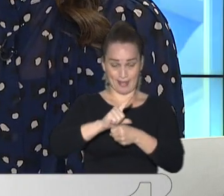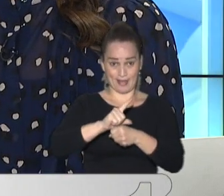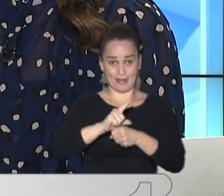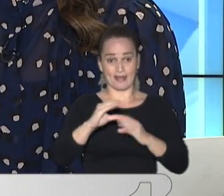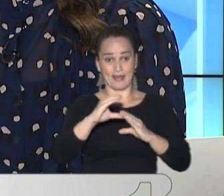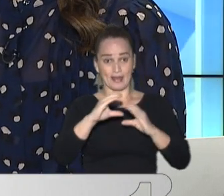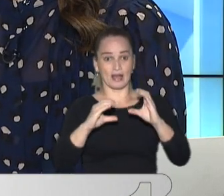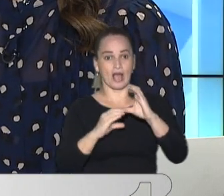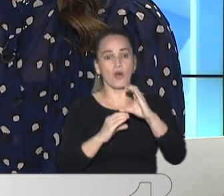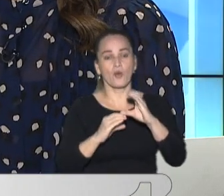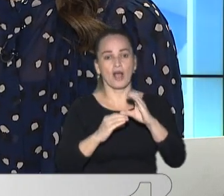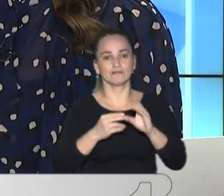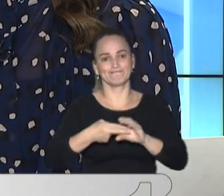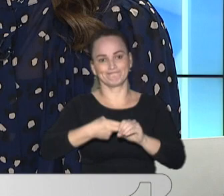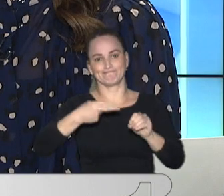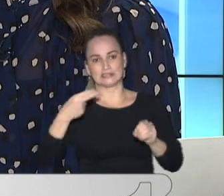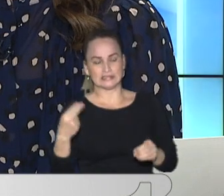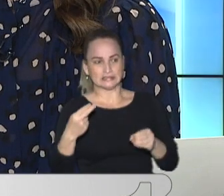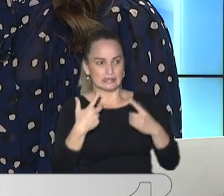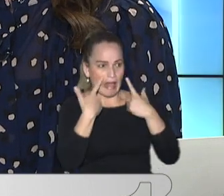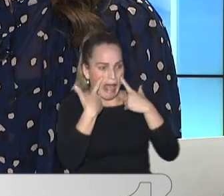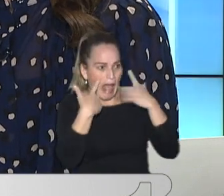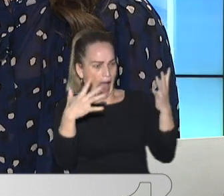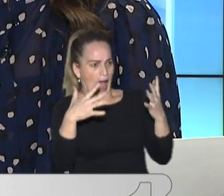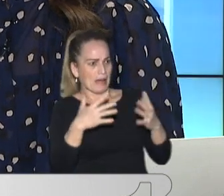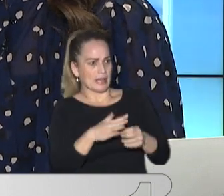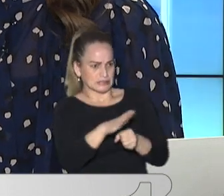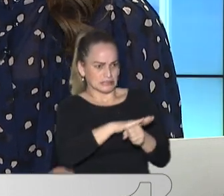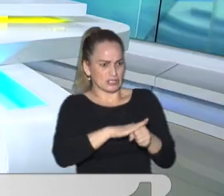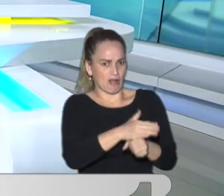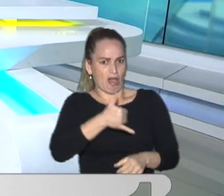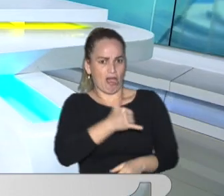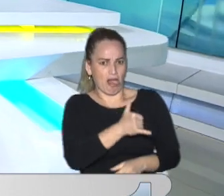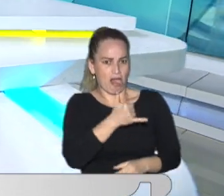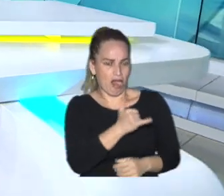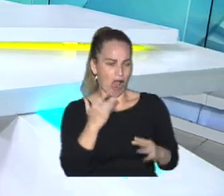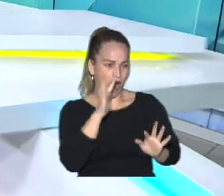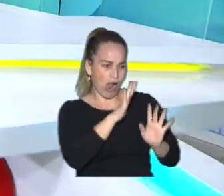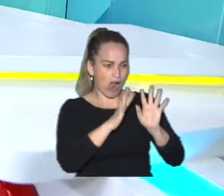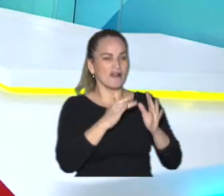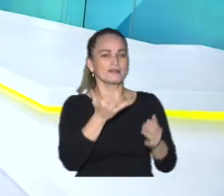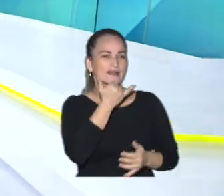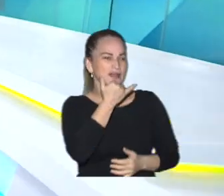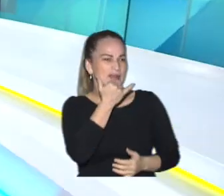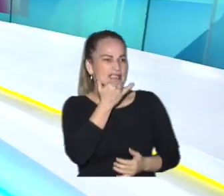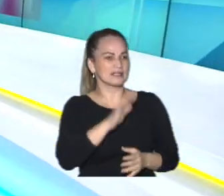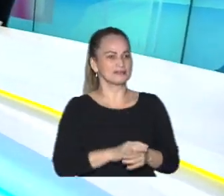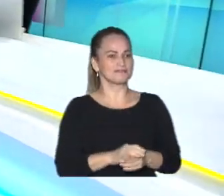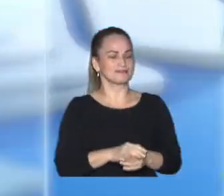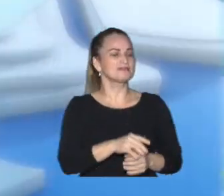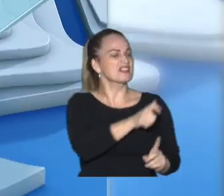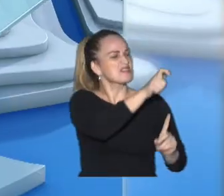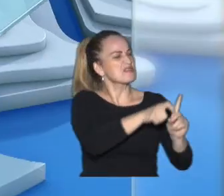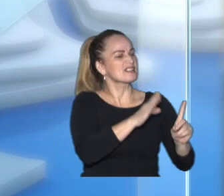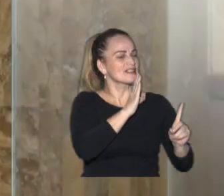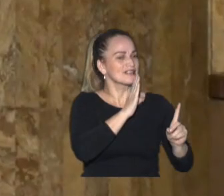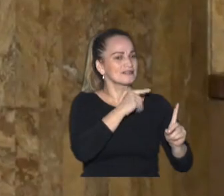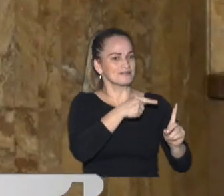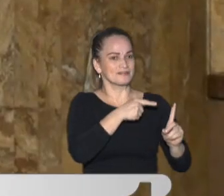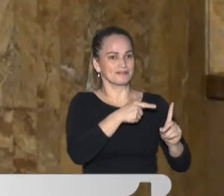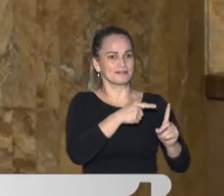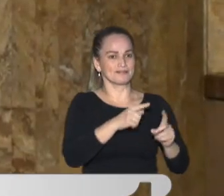el escándalo que lo envuelve por presunto acoso sexual. Sebastián, muy buenos días. ¿Qué va a pasar con este funcionario?